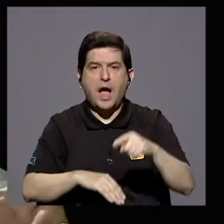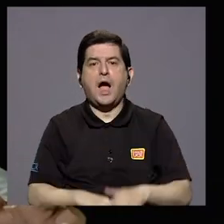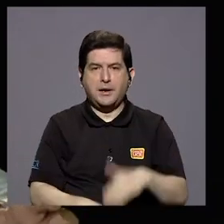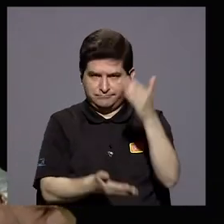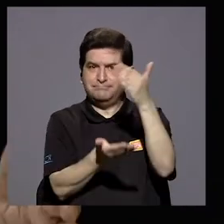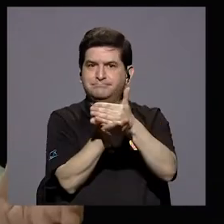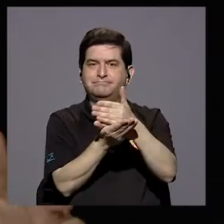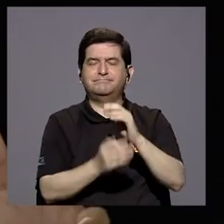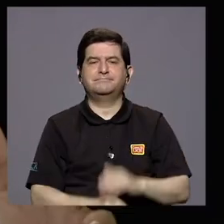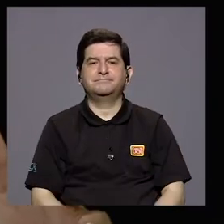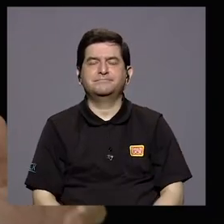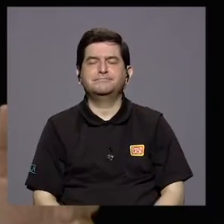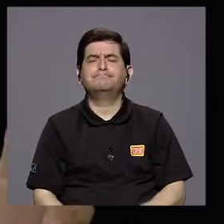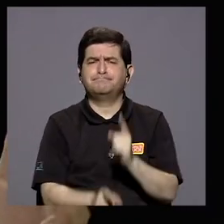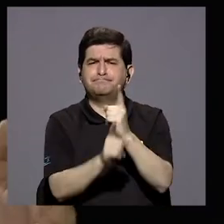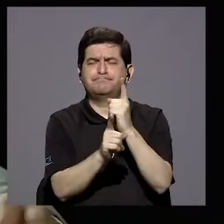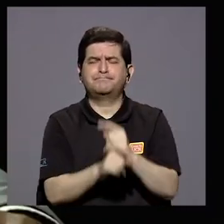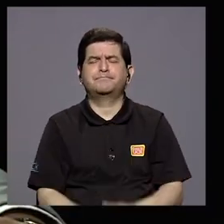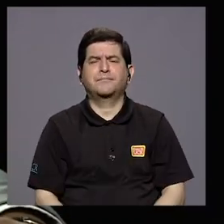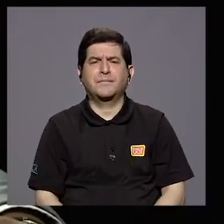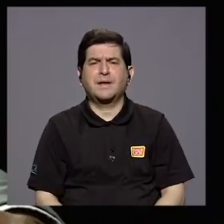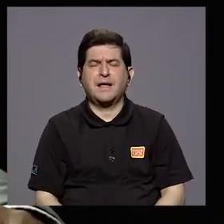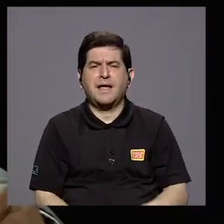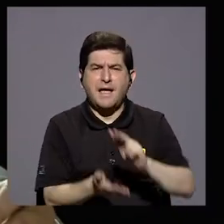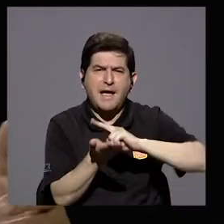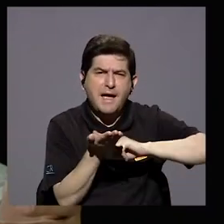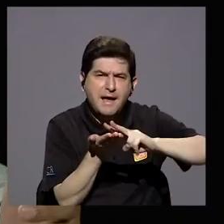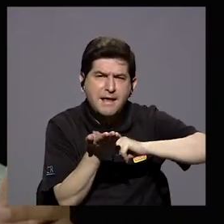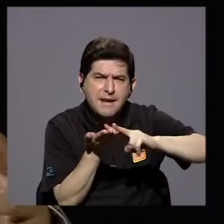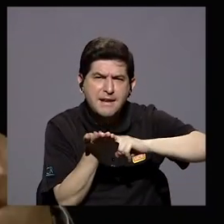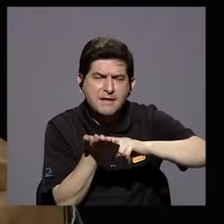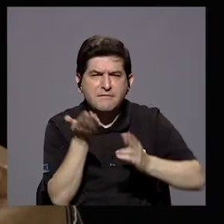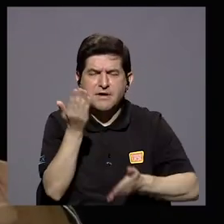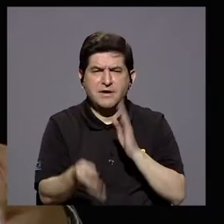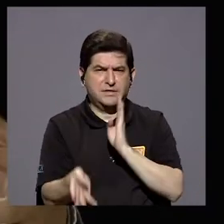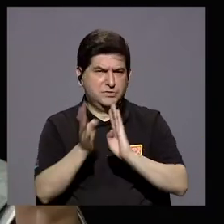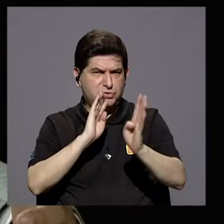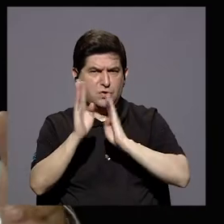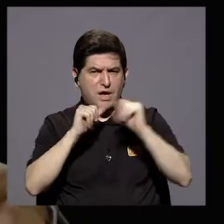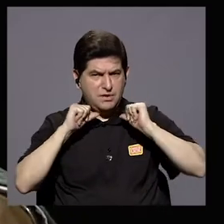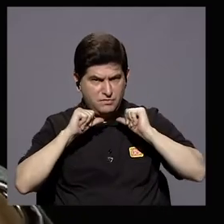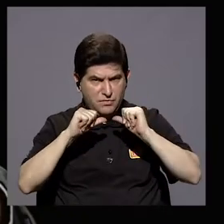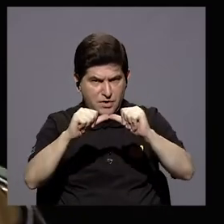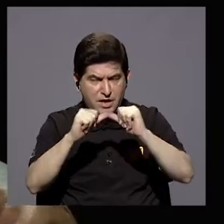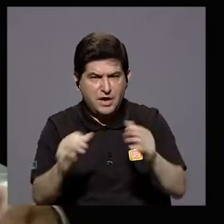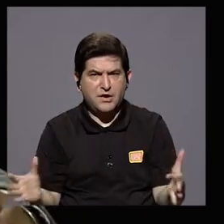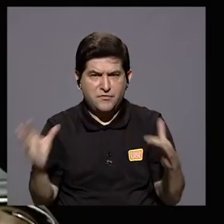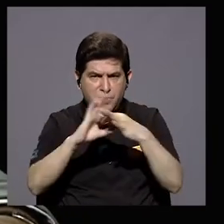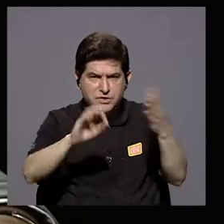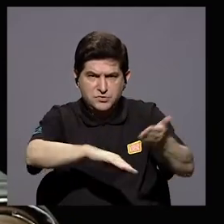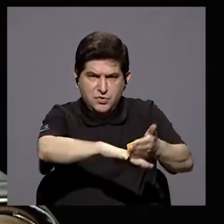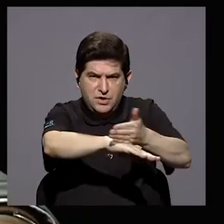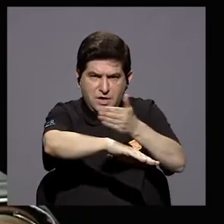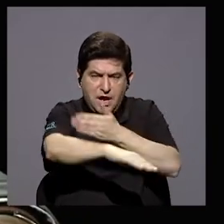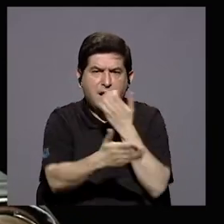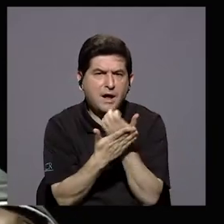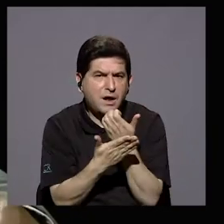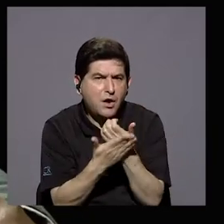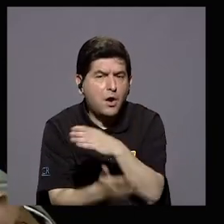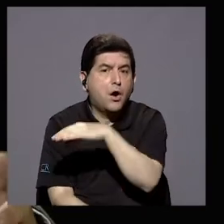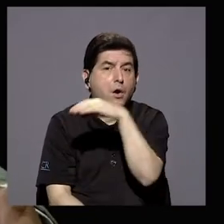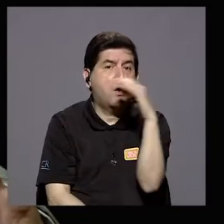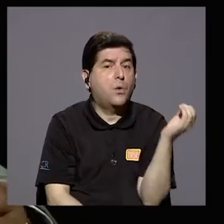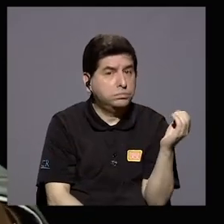razón. Doña Aida, en el Partido de Liberación Nacional, ¿hay algún tipo de conversación sistemática alrededor de la recuperación económica